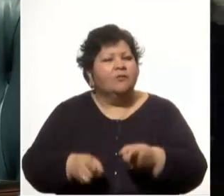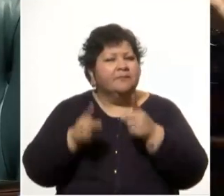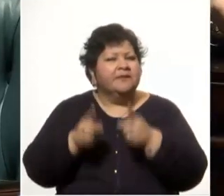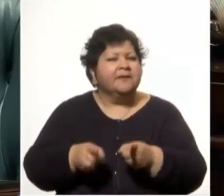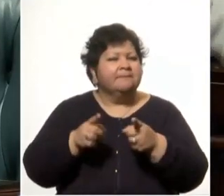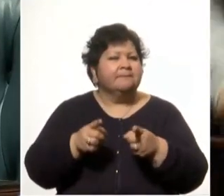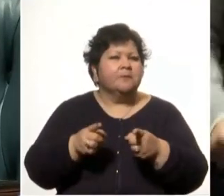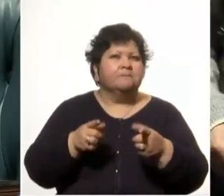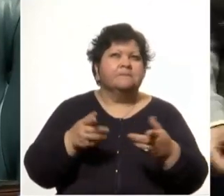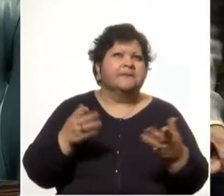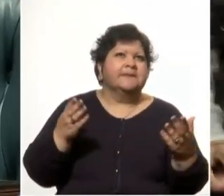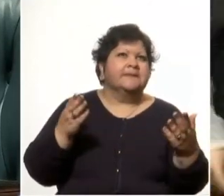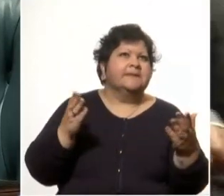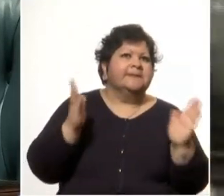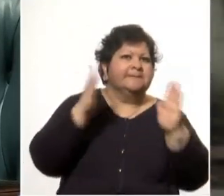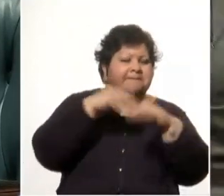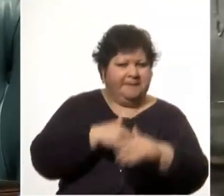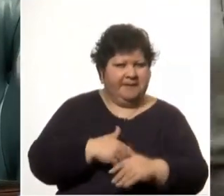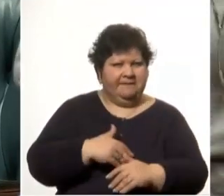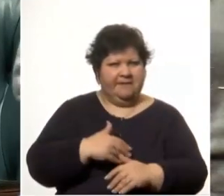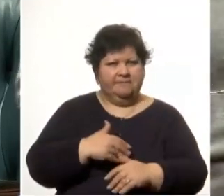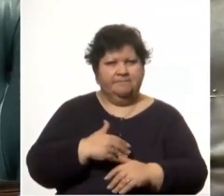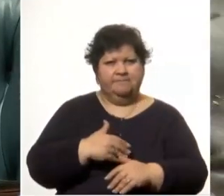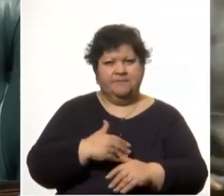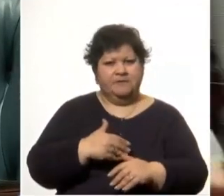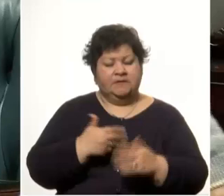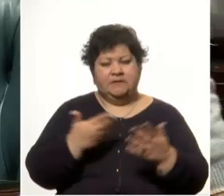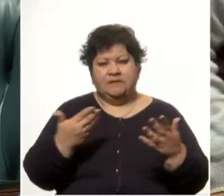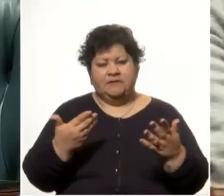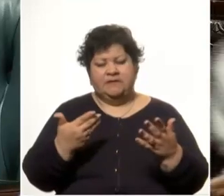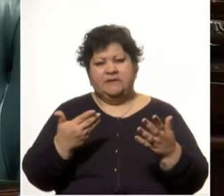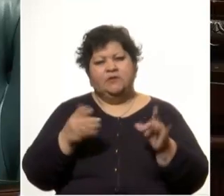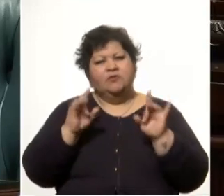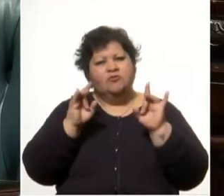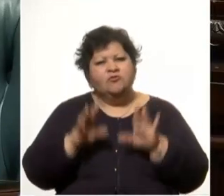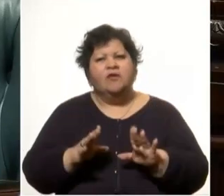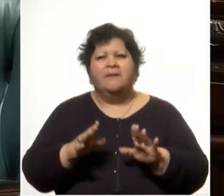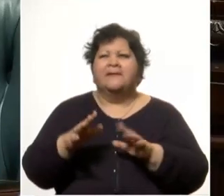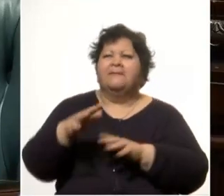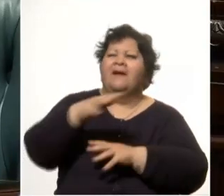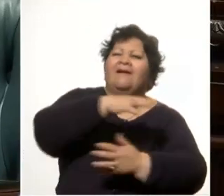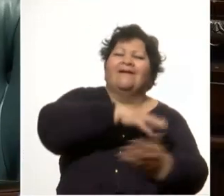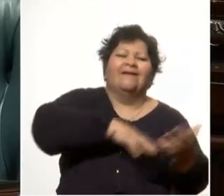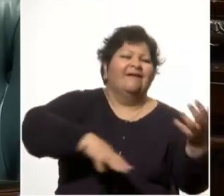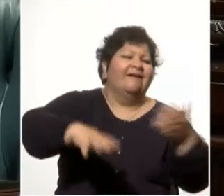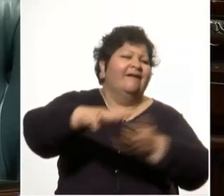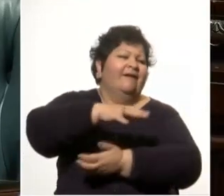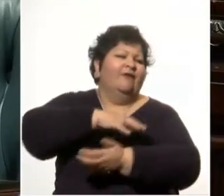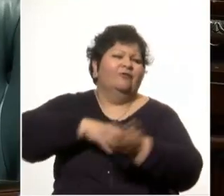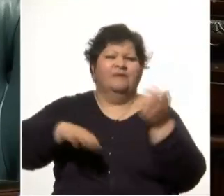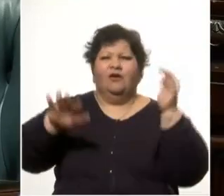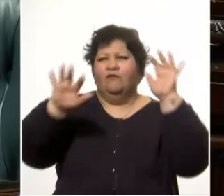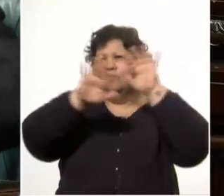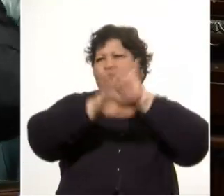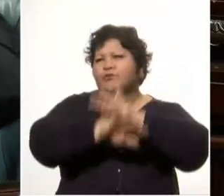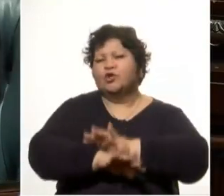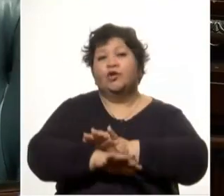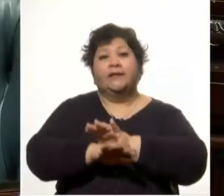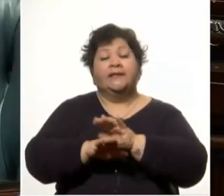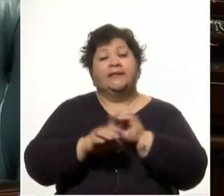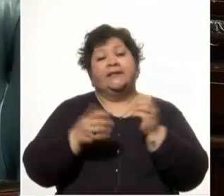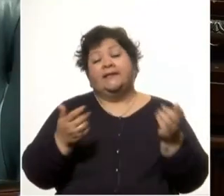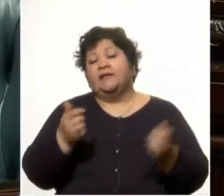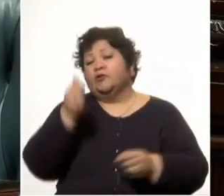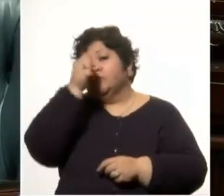impide, un parche que tampoco conforma a nadie, que solo siembra más caos y confusión y no arregla ninguno de